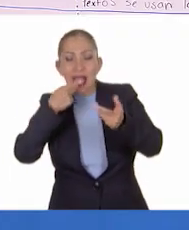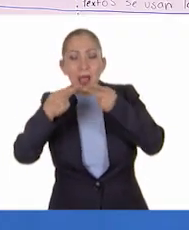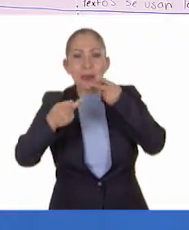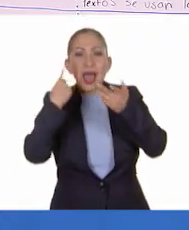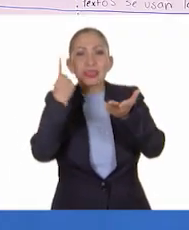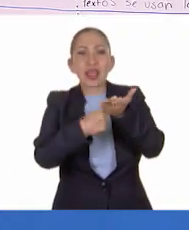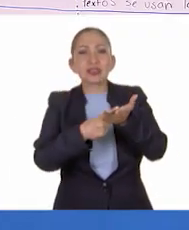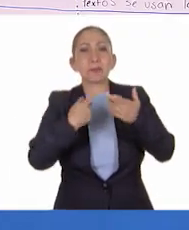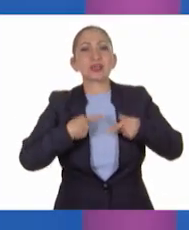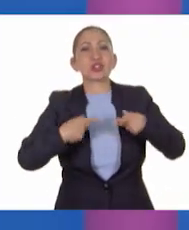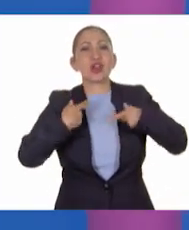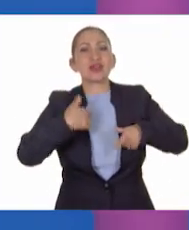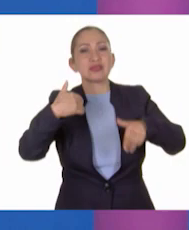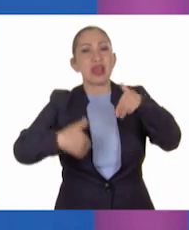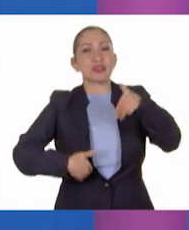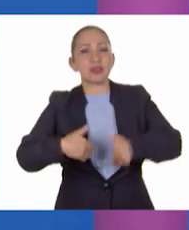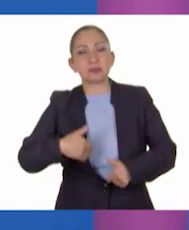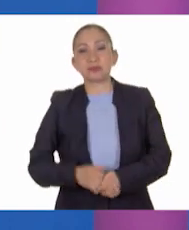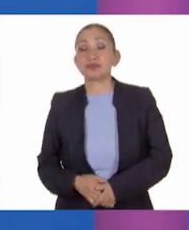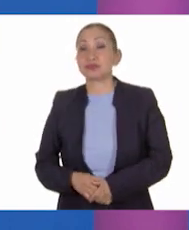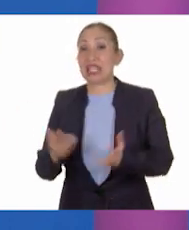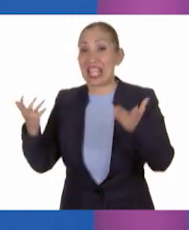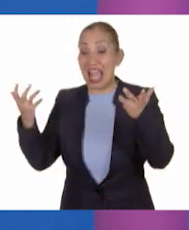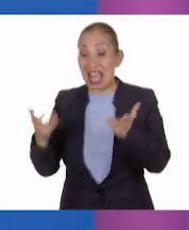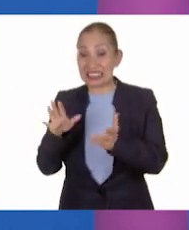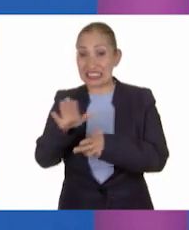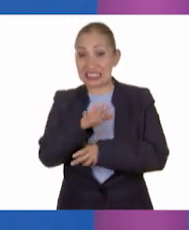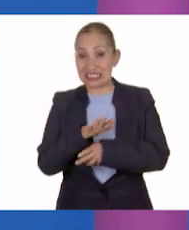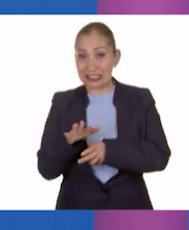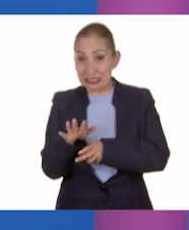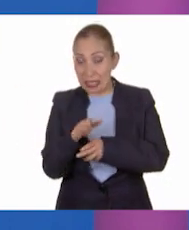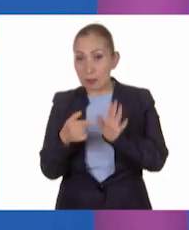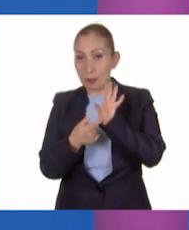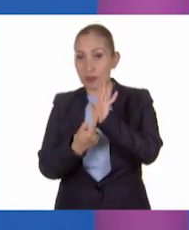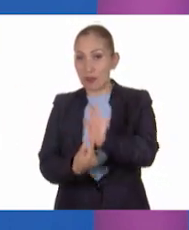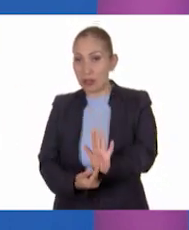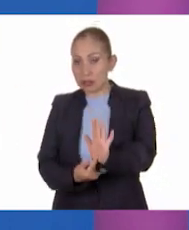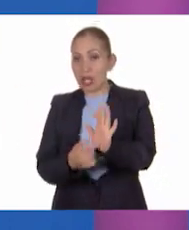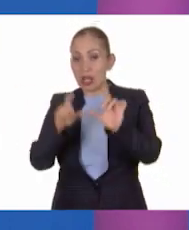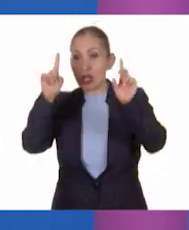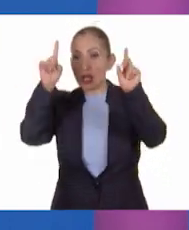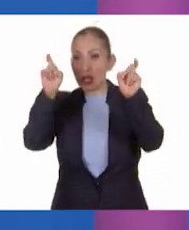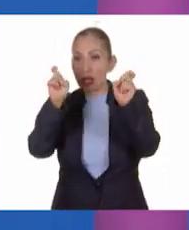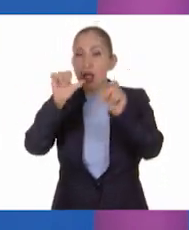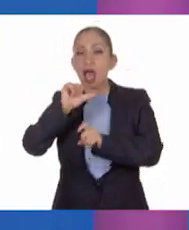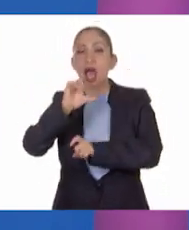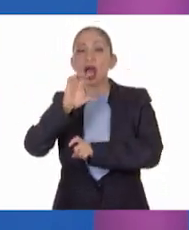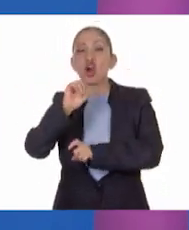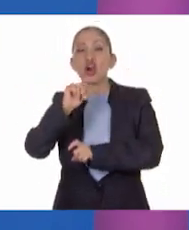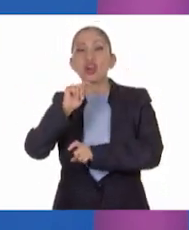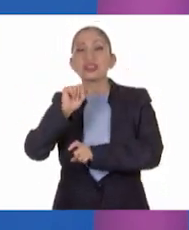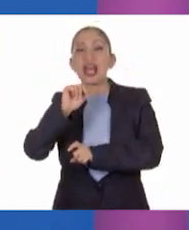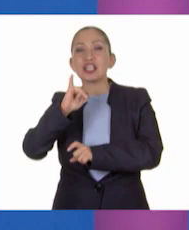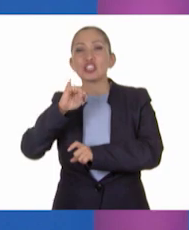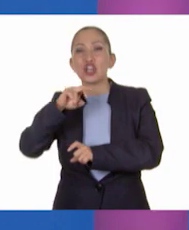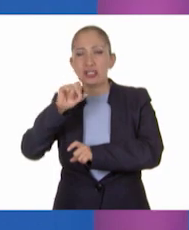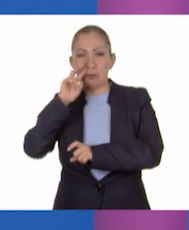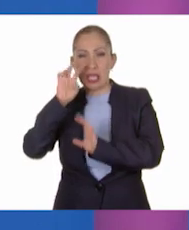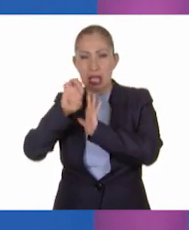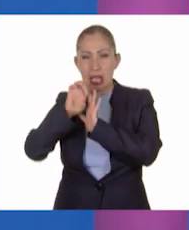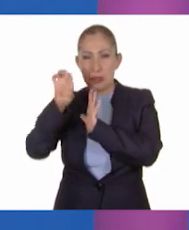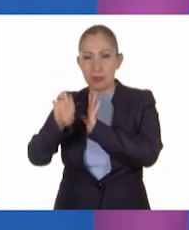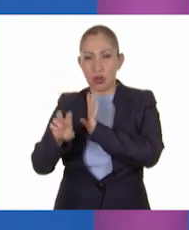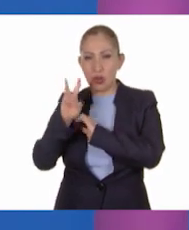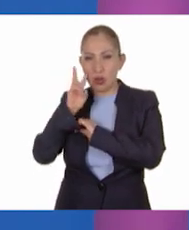los personajes? Las acciones se indican sobre todo en las acotaciones, como en el ejemplo que están mirando